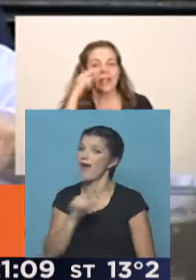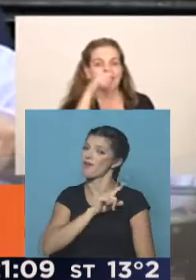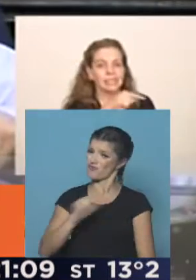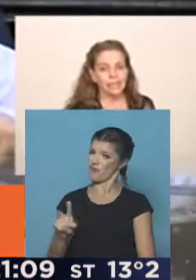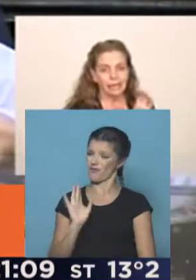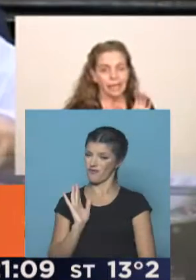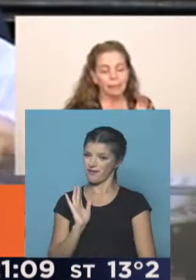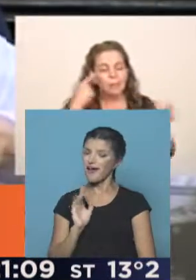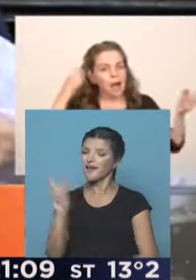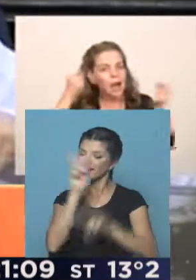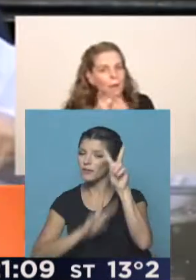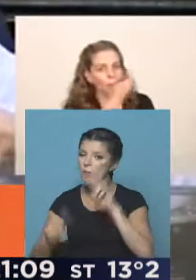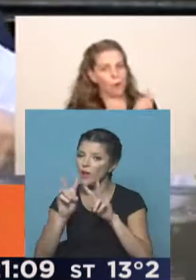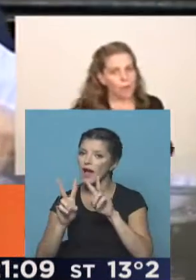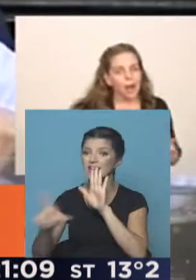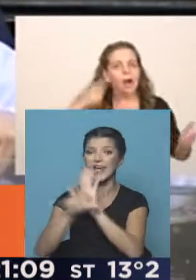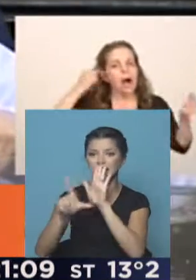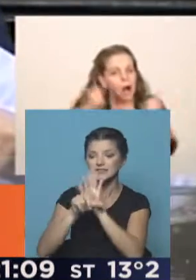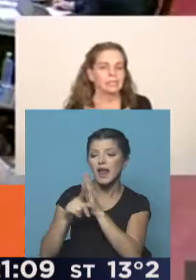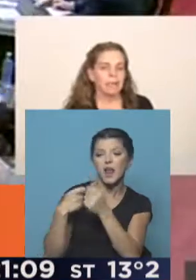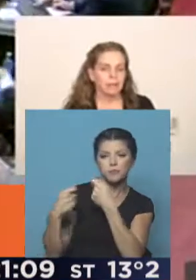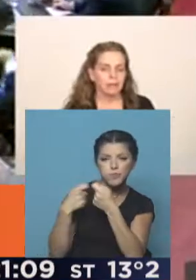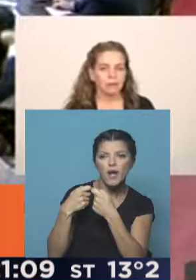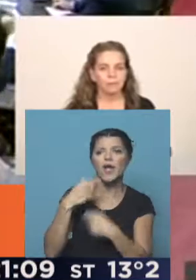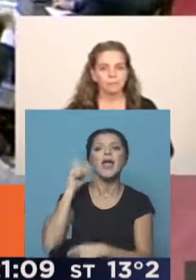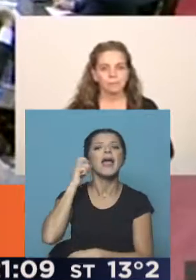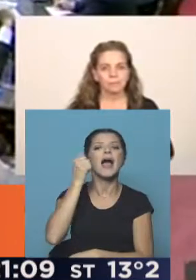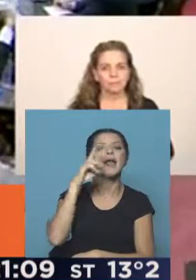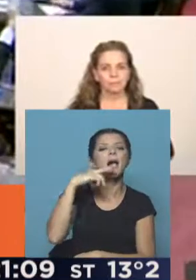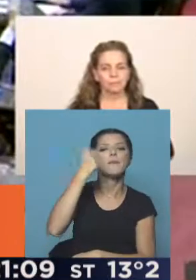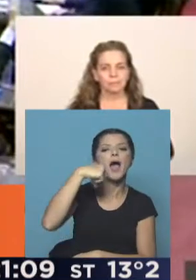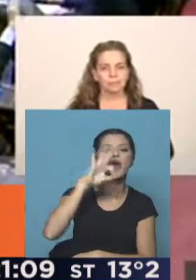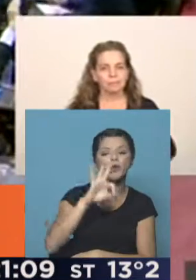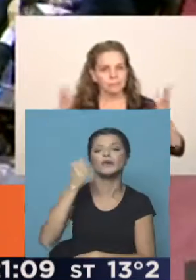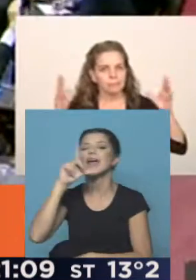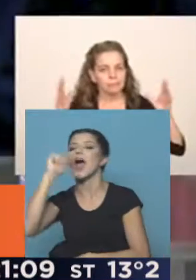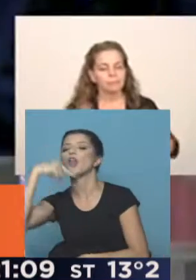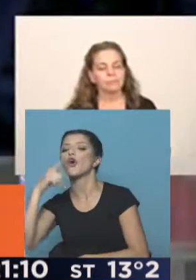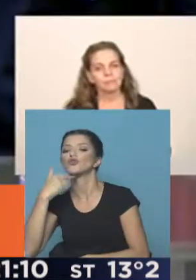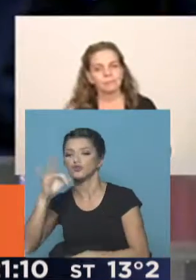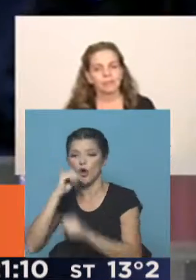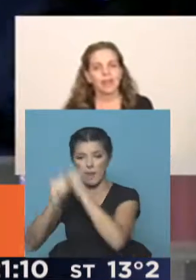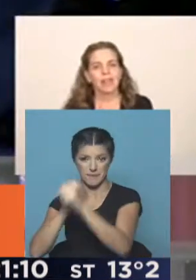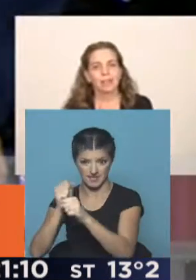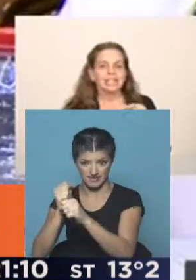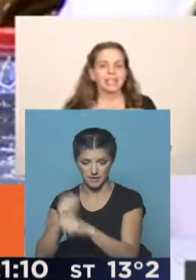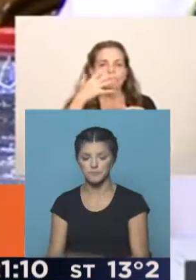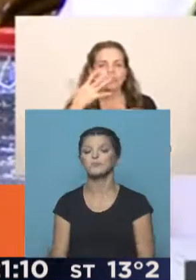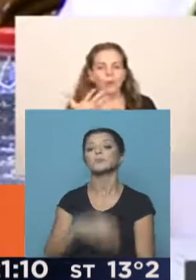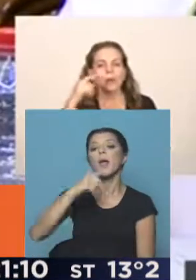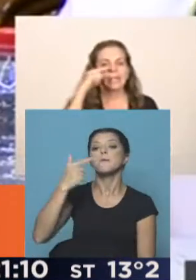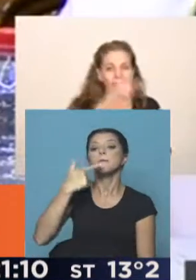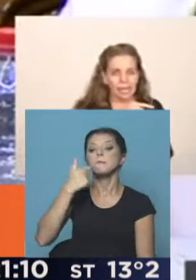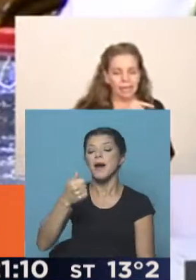intentando legalizar la negociación de Garabano y Laura Alonso con Odebrecht. Sergio Massa, en una posición intermedia, tampoco le otorgó al gobierno